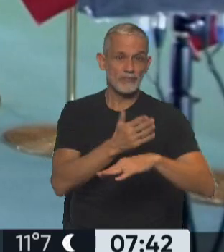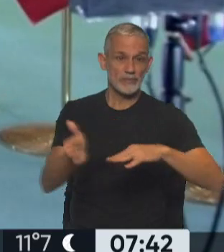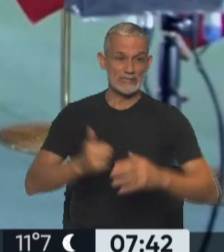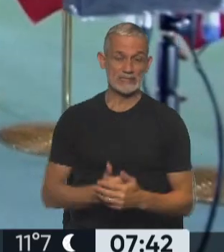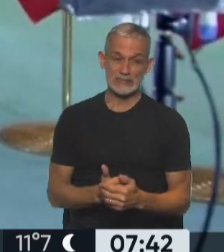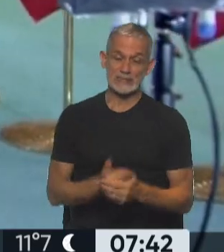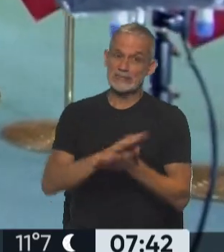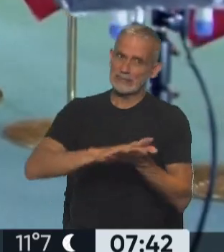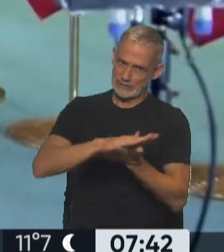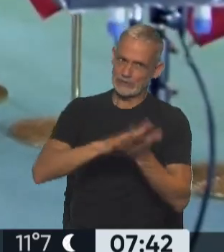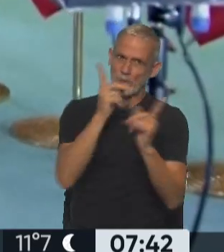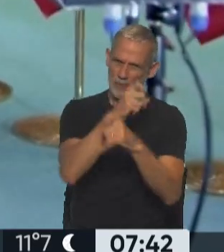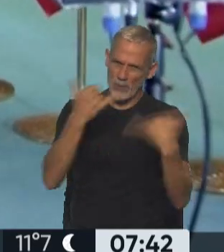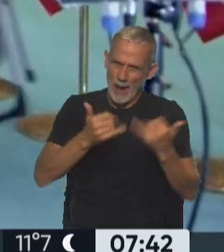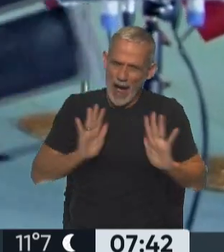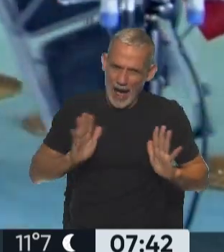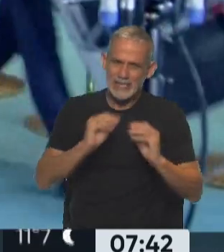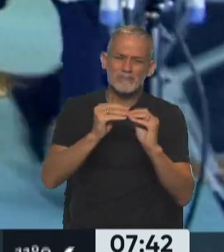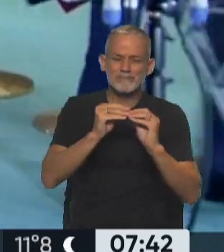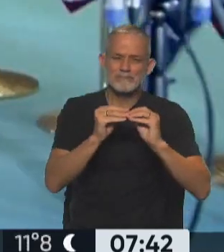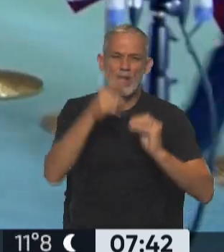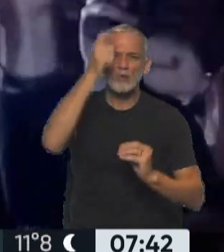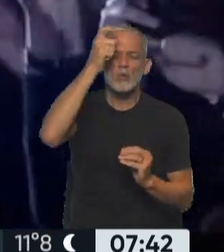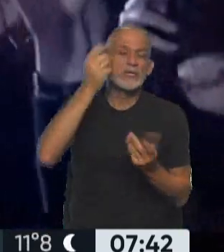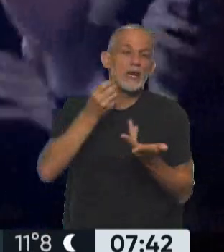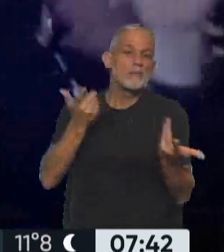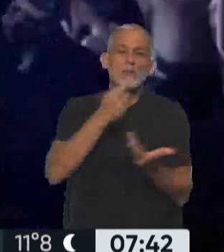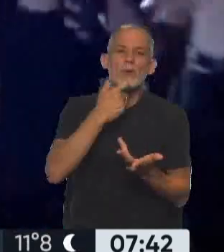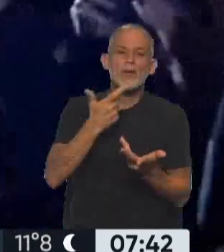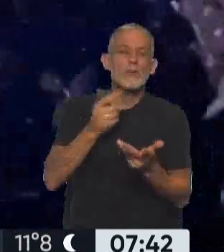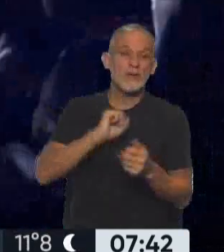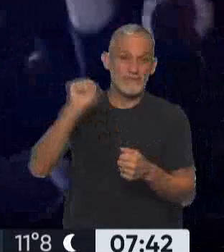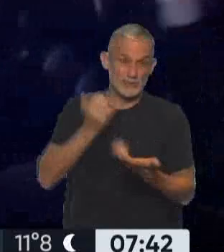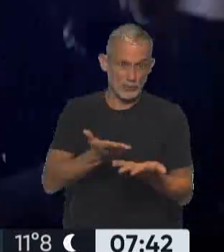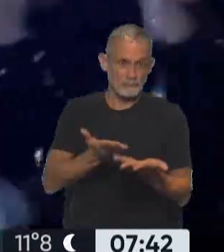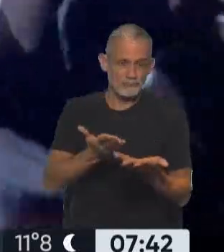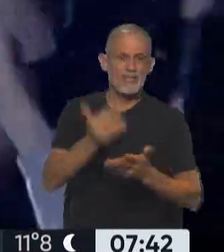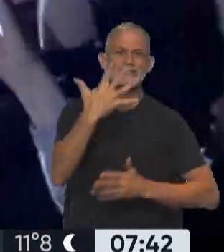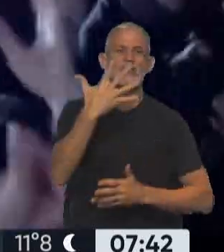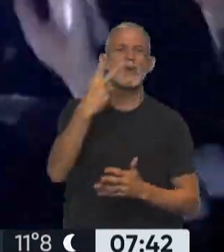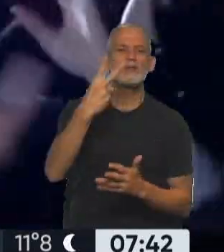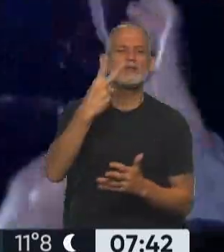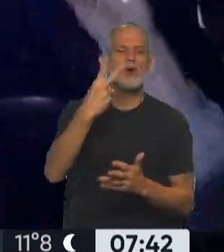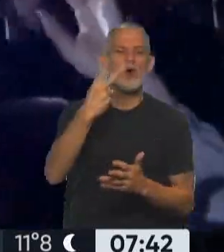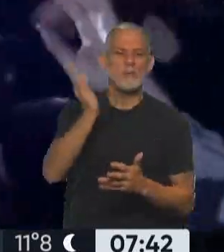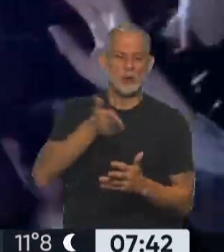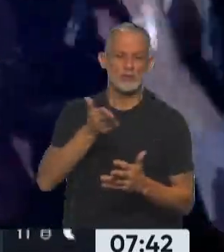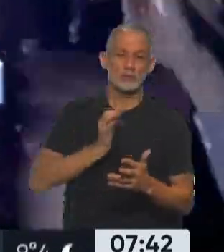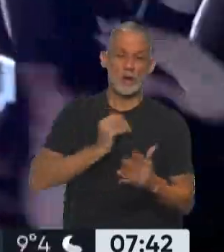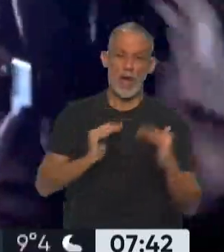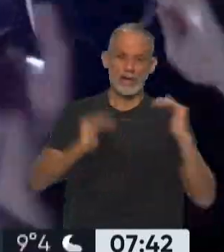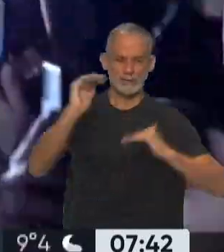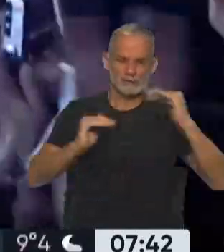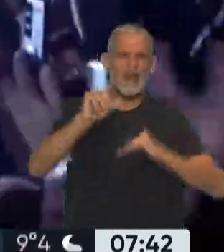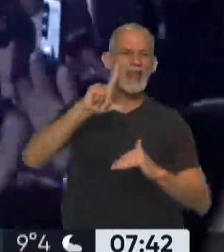tener que resolver algunos problemas, que son los problemas que tiene Turquía. Por ejemplo, el tema de la inflación, 52% interanual, devaluación de la